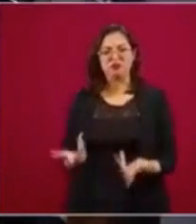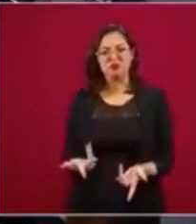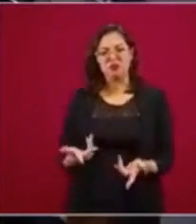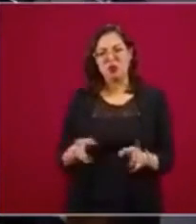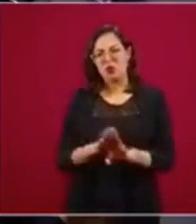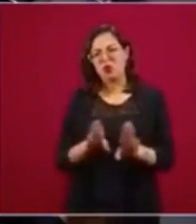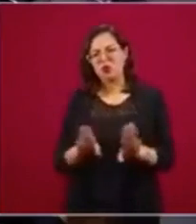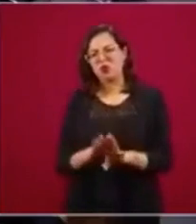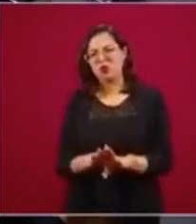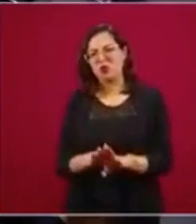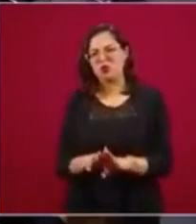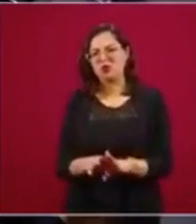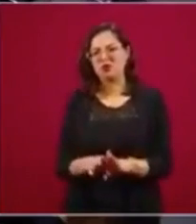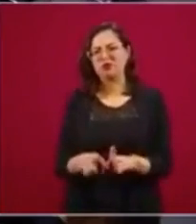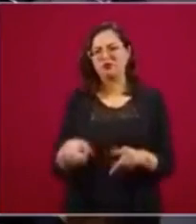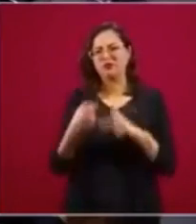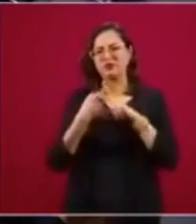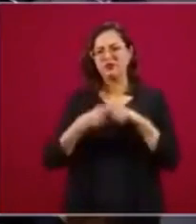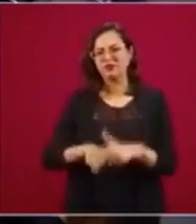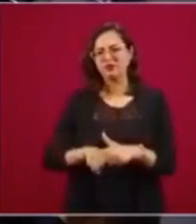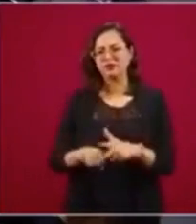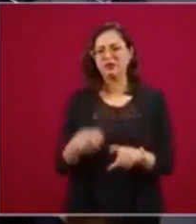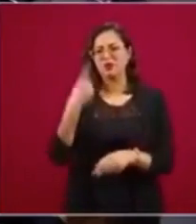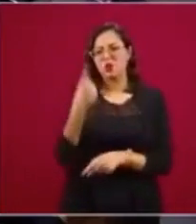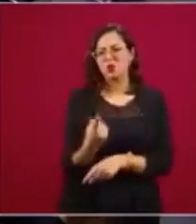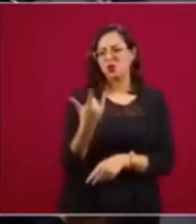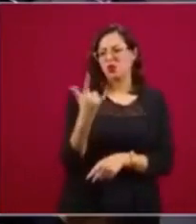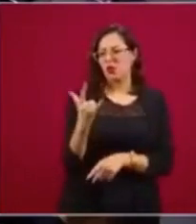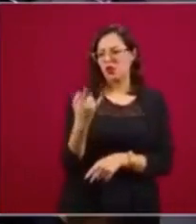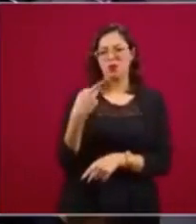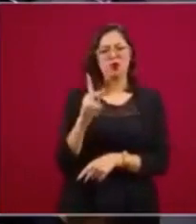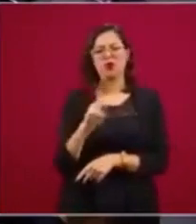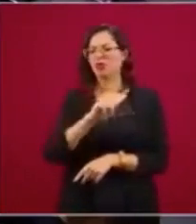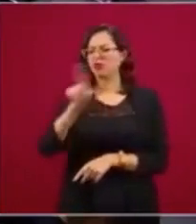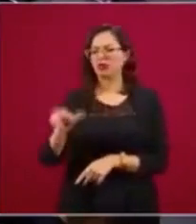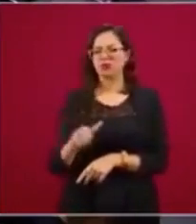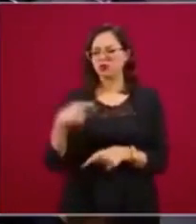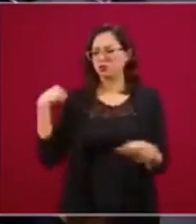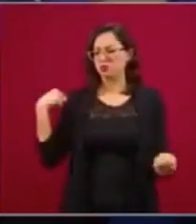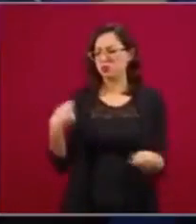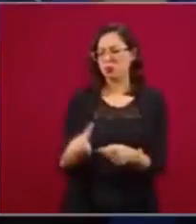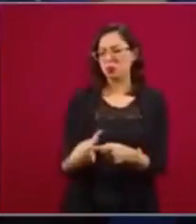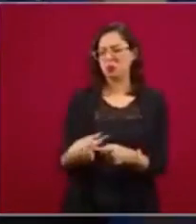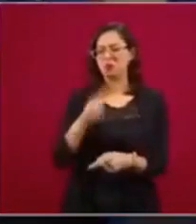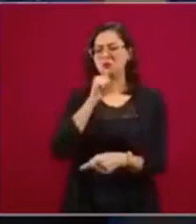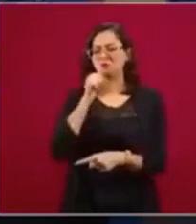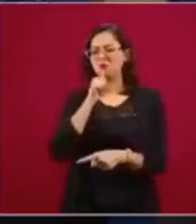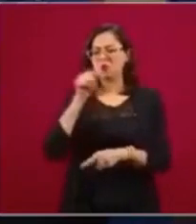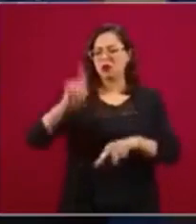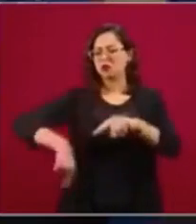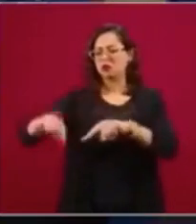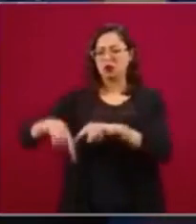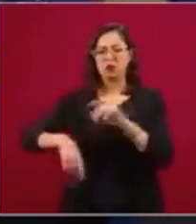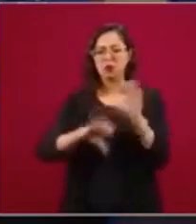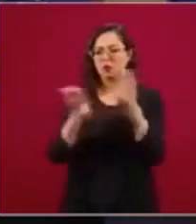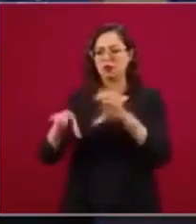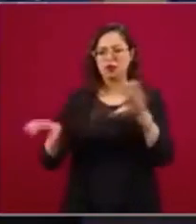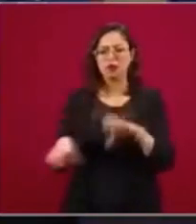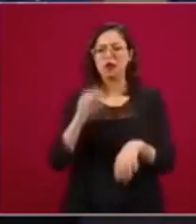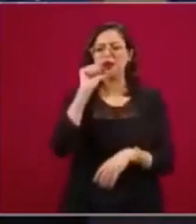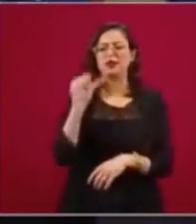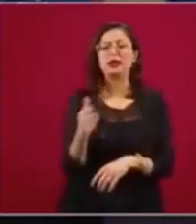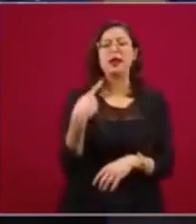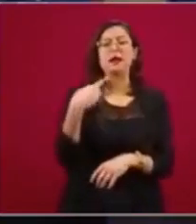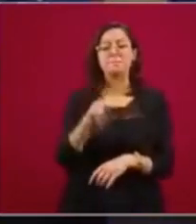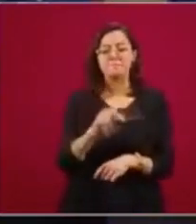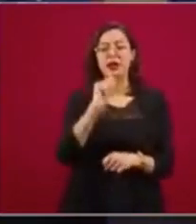detuvieron porque iba a empezar a partir del 1 de julio. Sin embargo, hasta ahorita no ha pasado. Pero, presidente, también se les está pidiendo